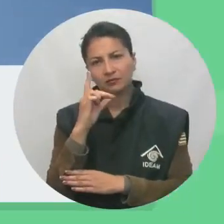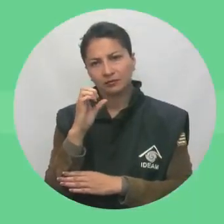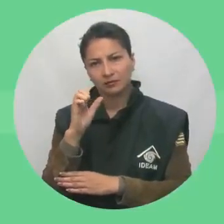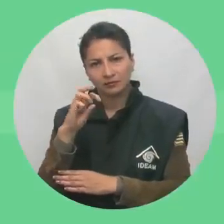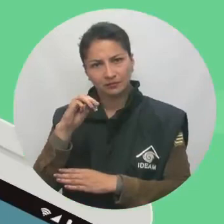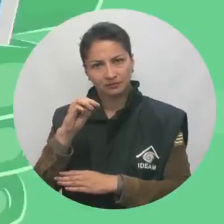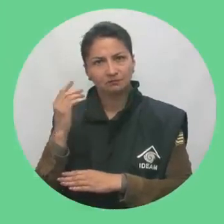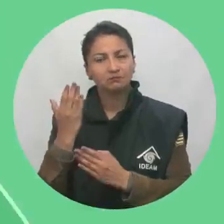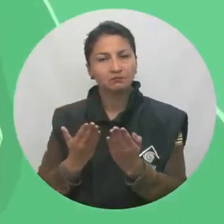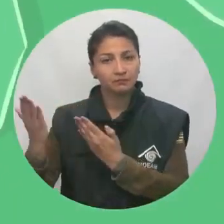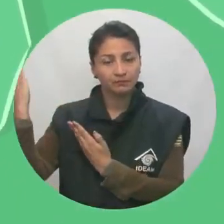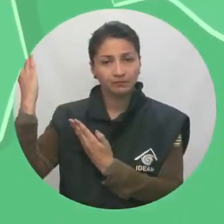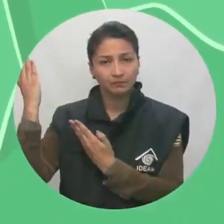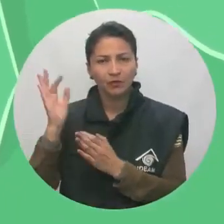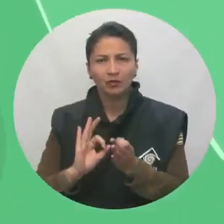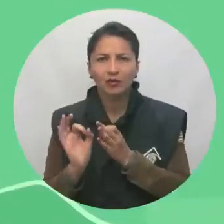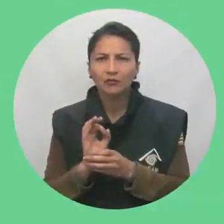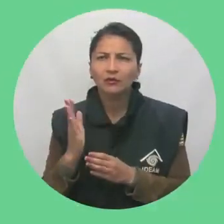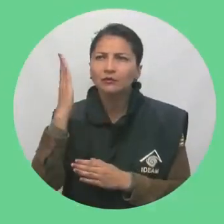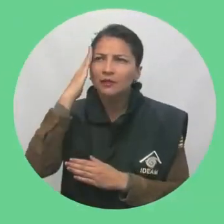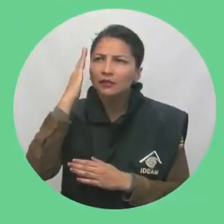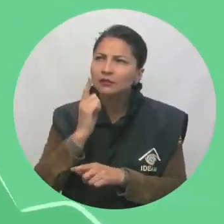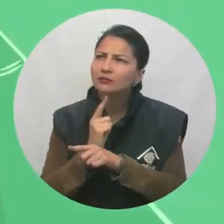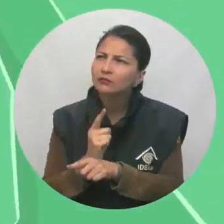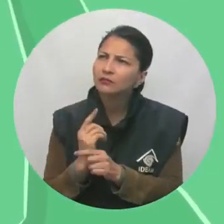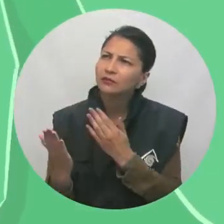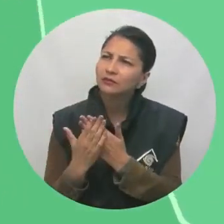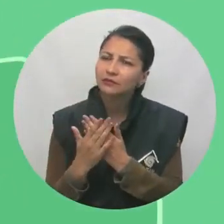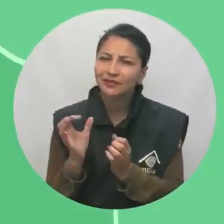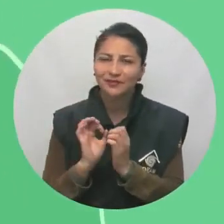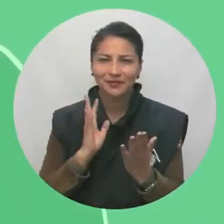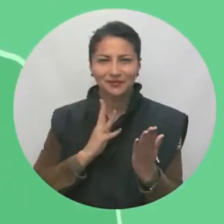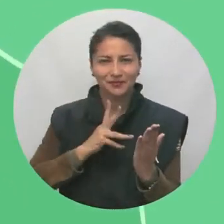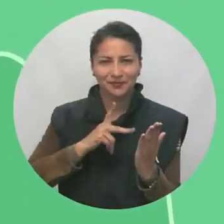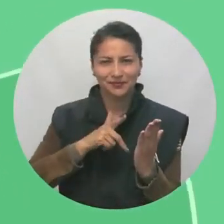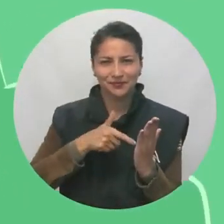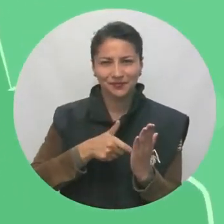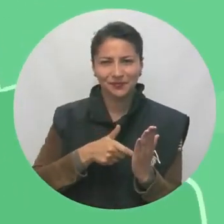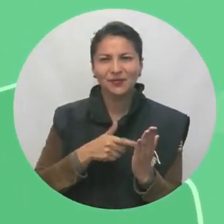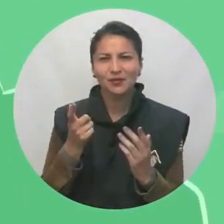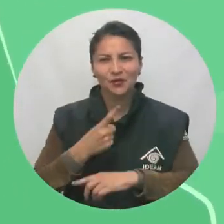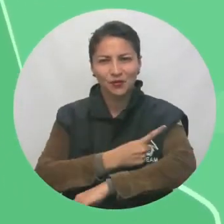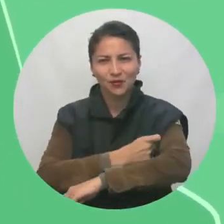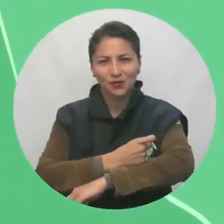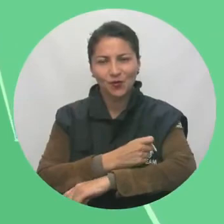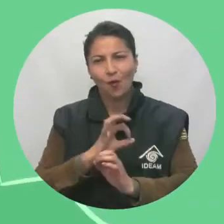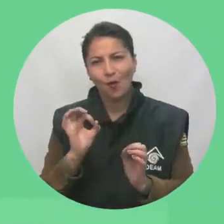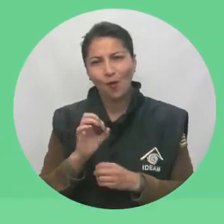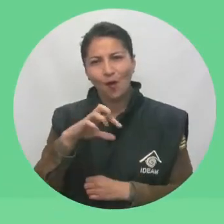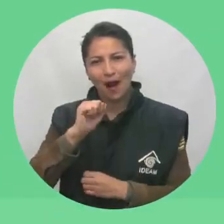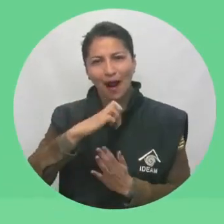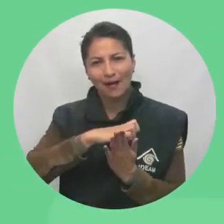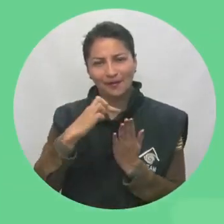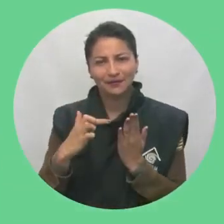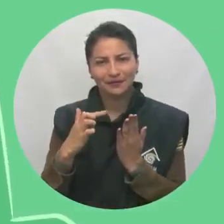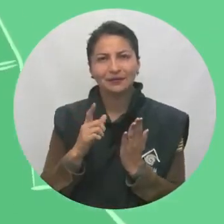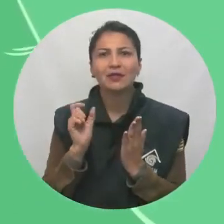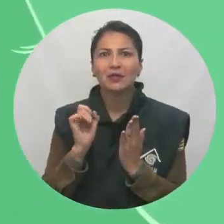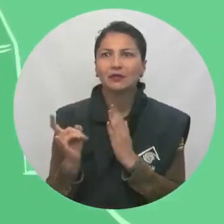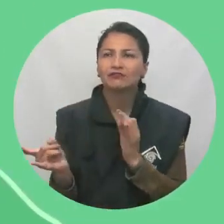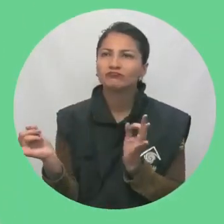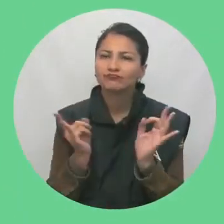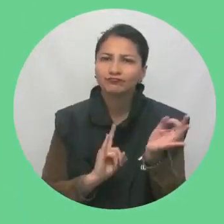.gov.co Y para estar informado al instante, descarga nuestra aplicación Mi Pronóstico desde Google Play o App Store.